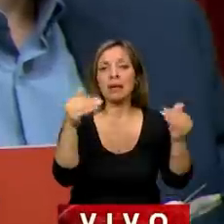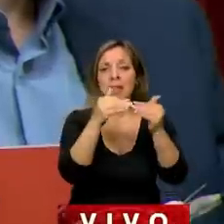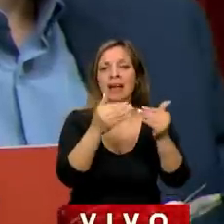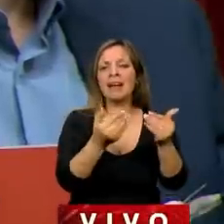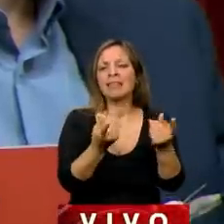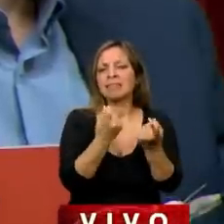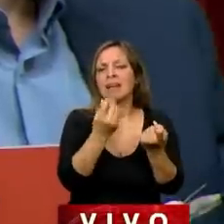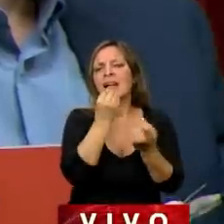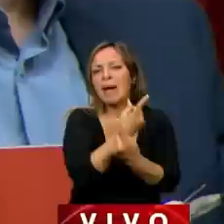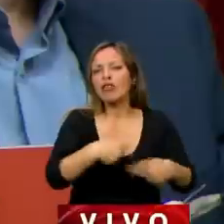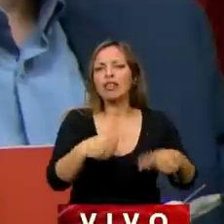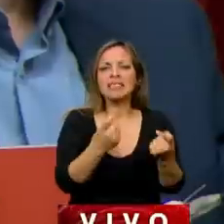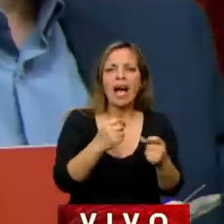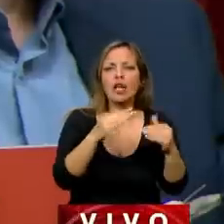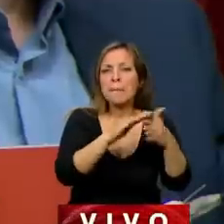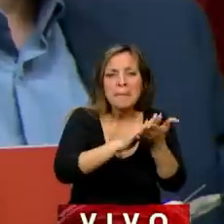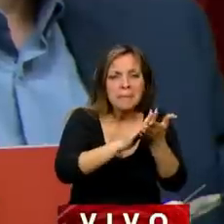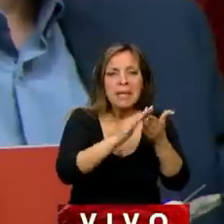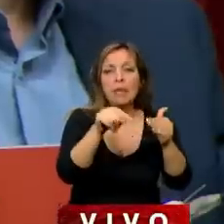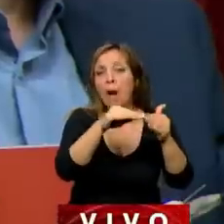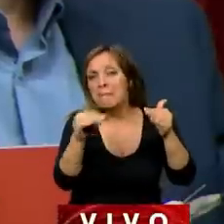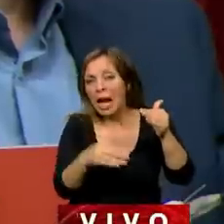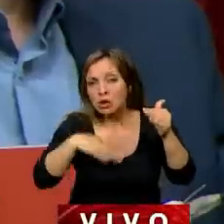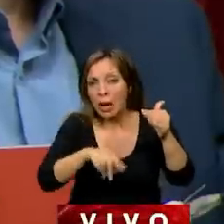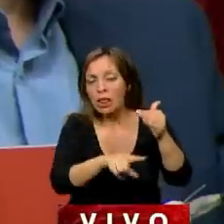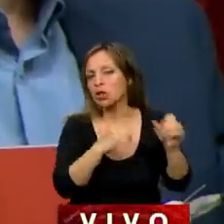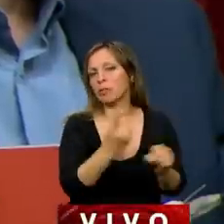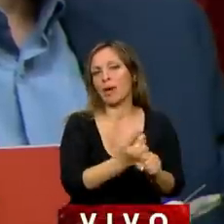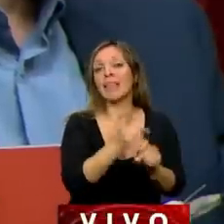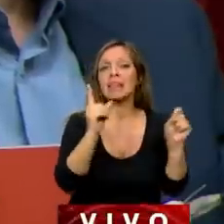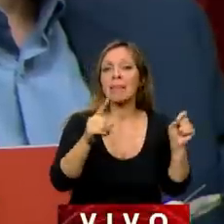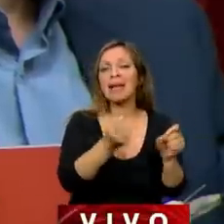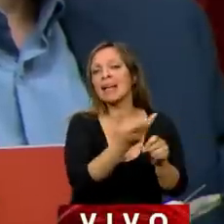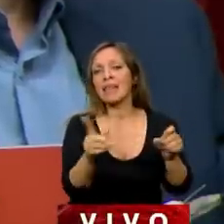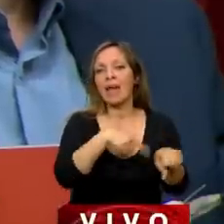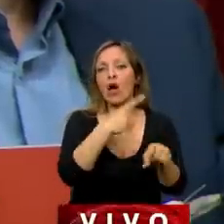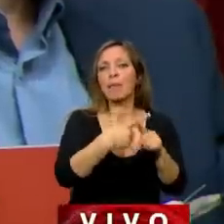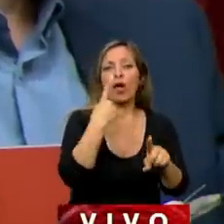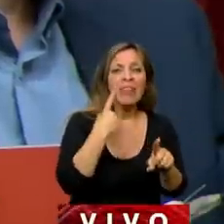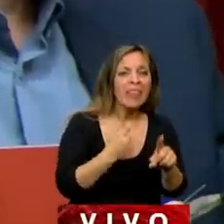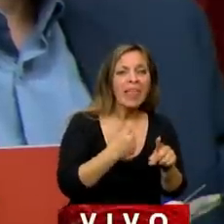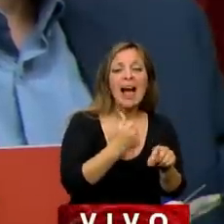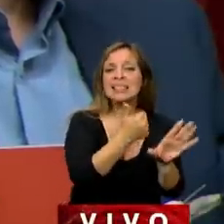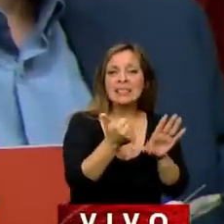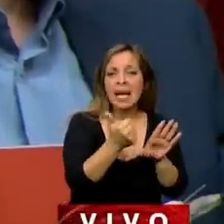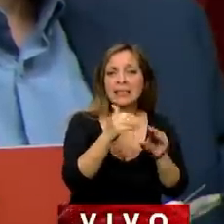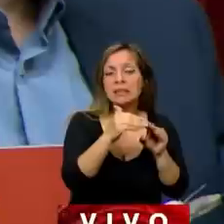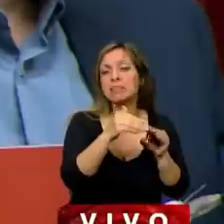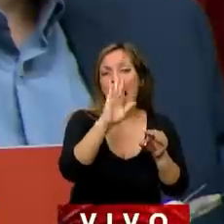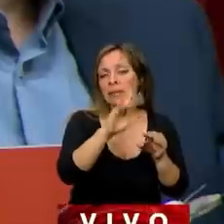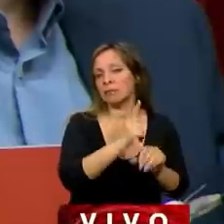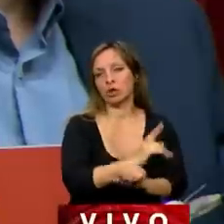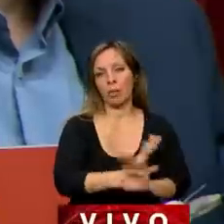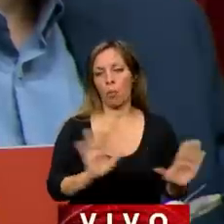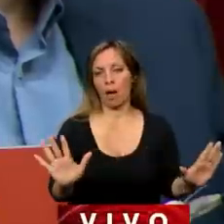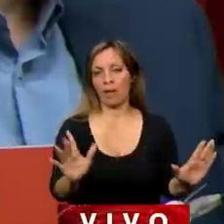que reconocer que la jornada laboral no puede exceder las 6 horas de trabajo. Si no, no hay posibilidad de que se desarrolle la